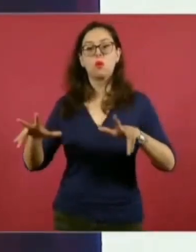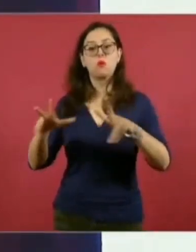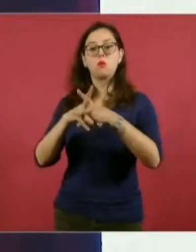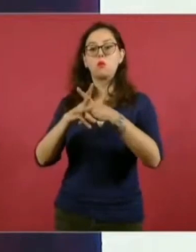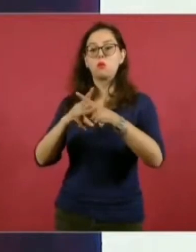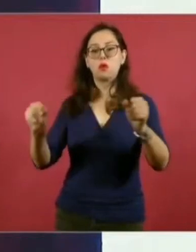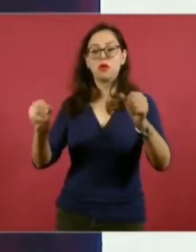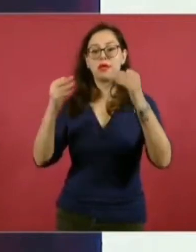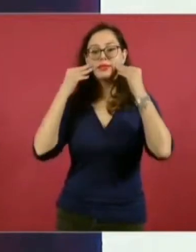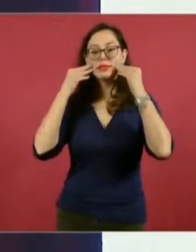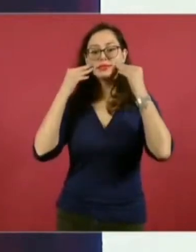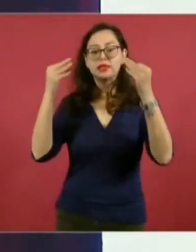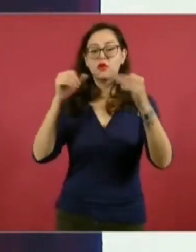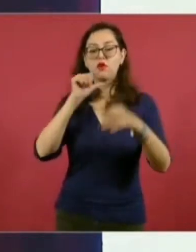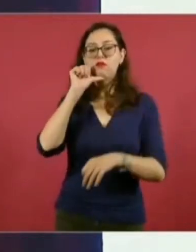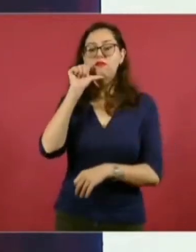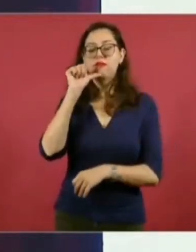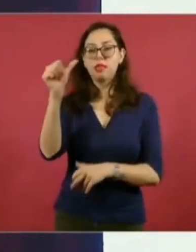dejar testigos.